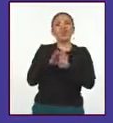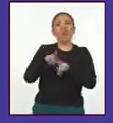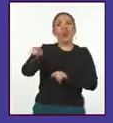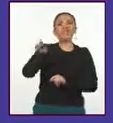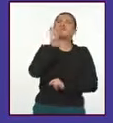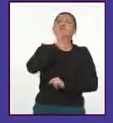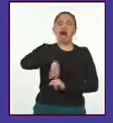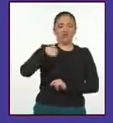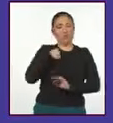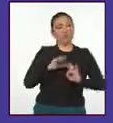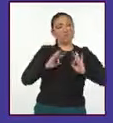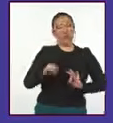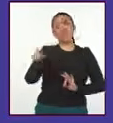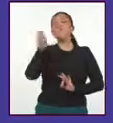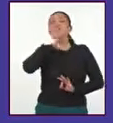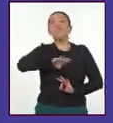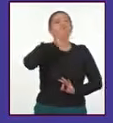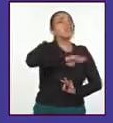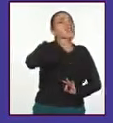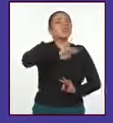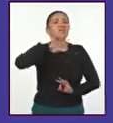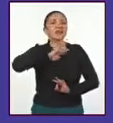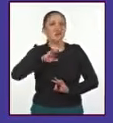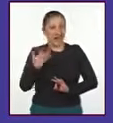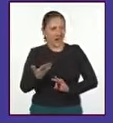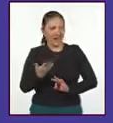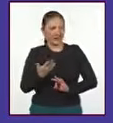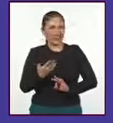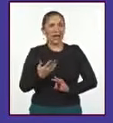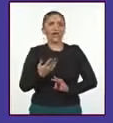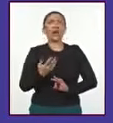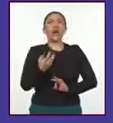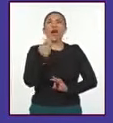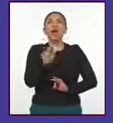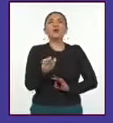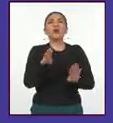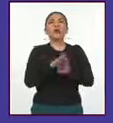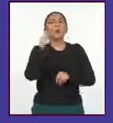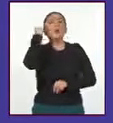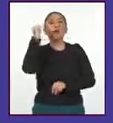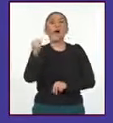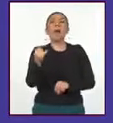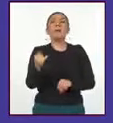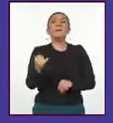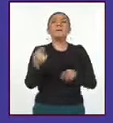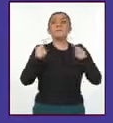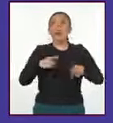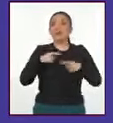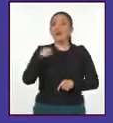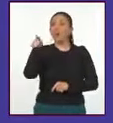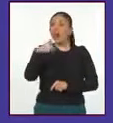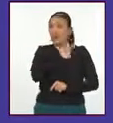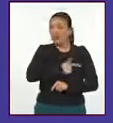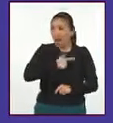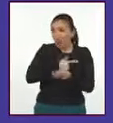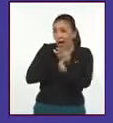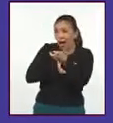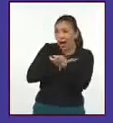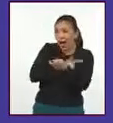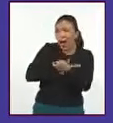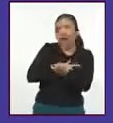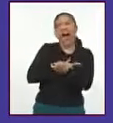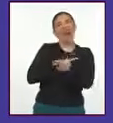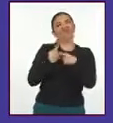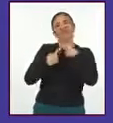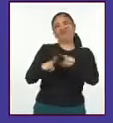Por no decirlo de una manera muy concreta, pero se llega a generar esta idea de que hay personas que por sus gustos no valen lo mismo